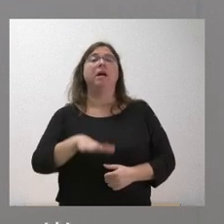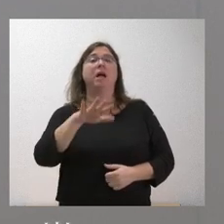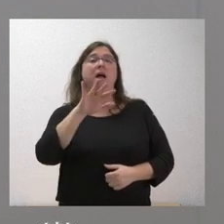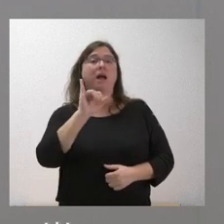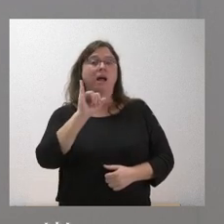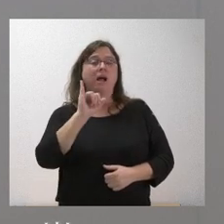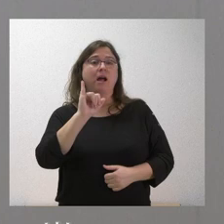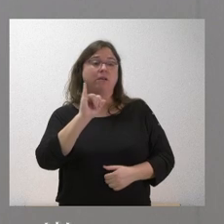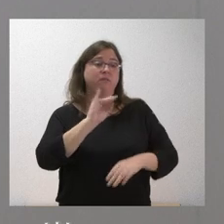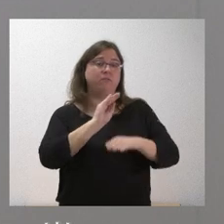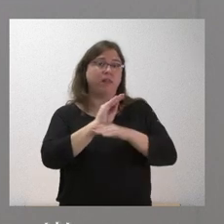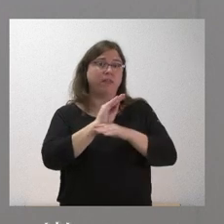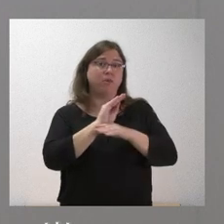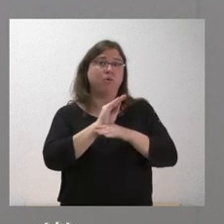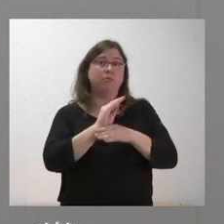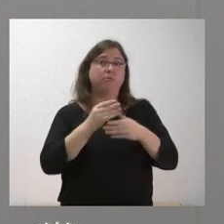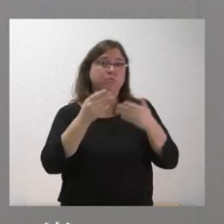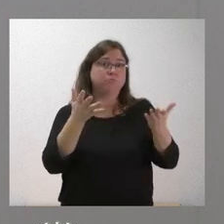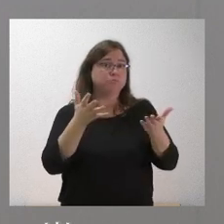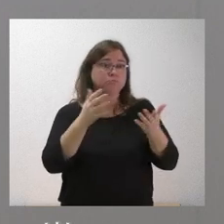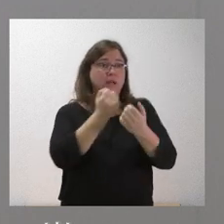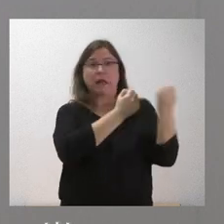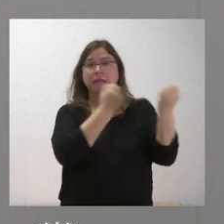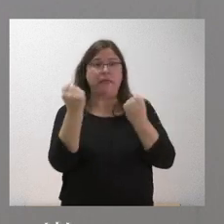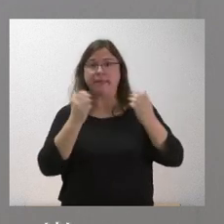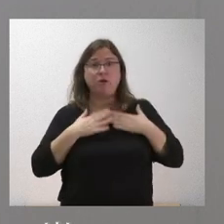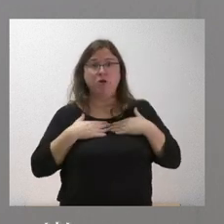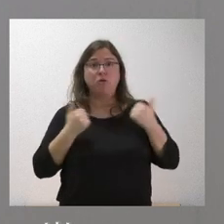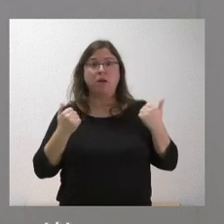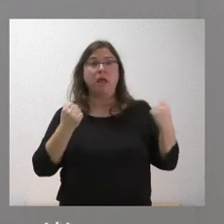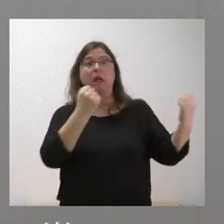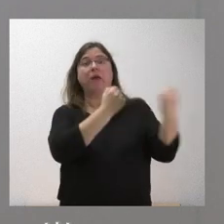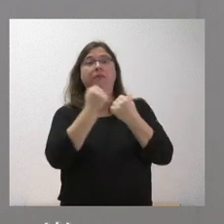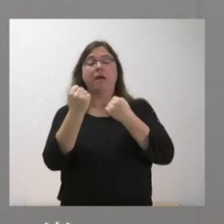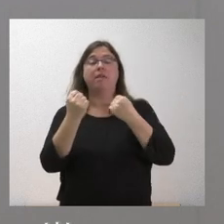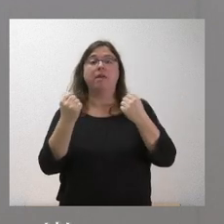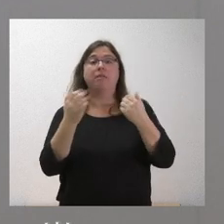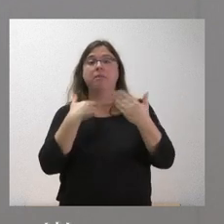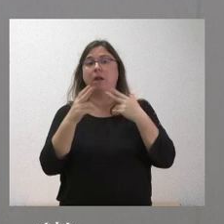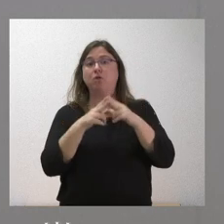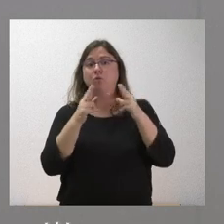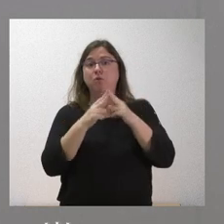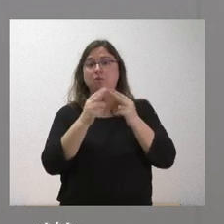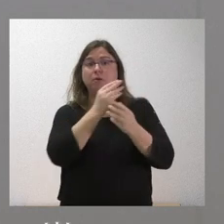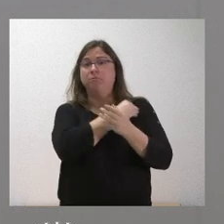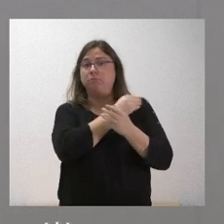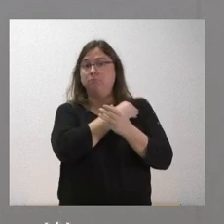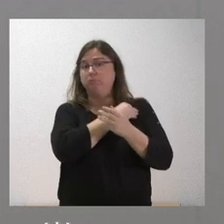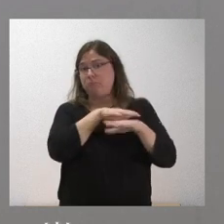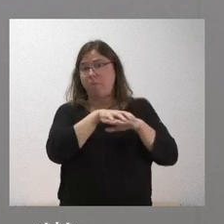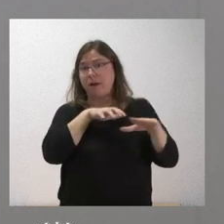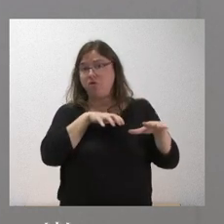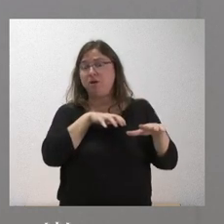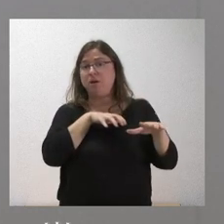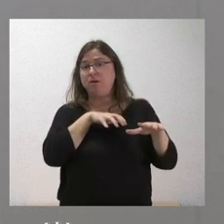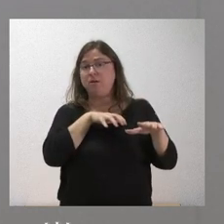de las entidades que lo quieran solicitar y las entidades del diálogo social que lo han solicitado que son la mayoría pues